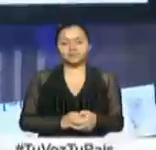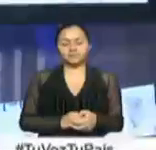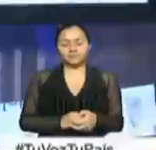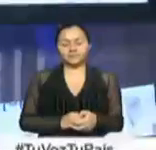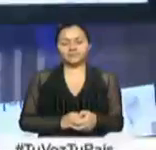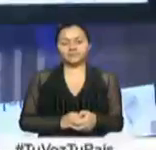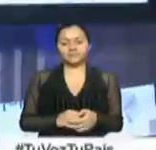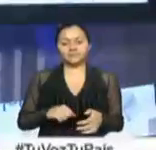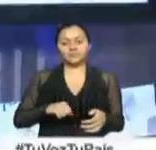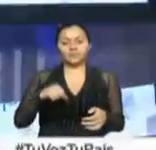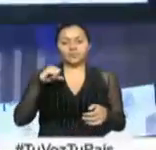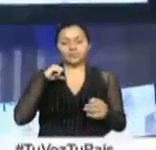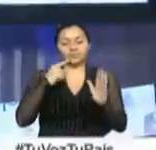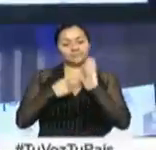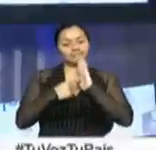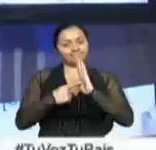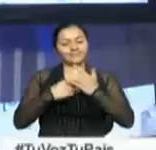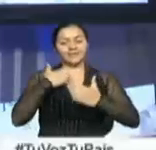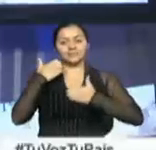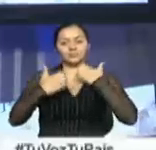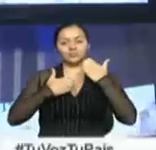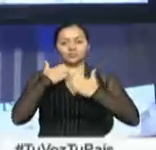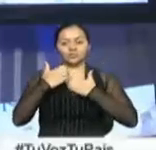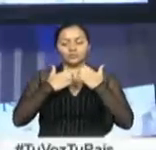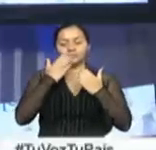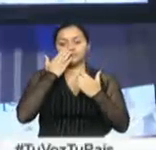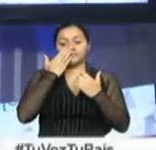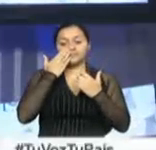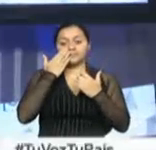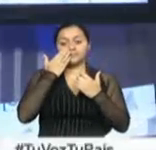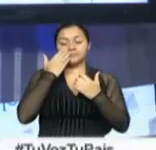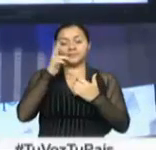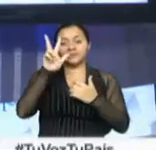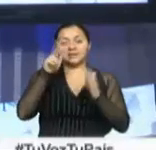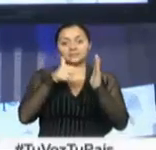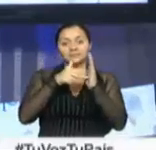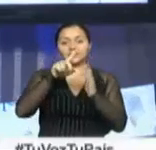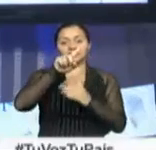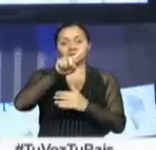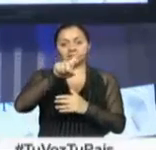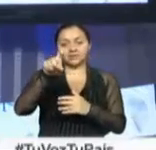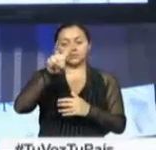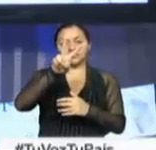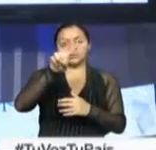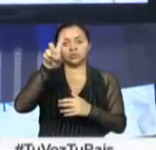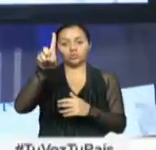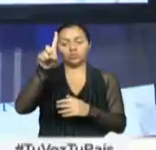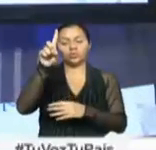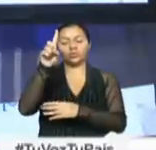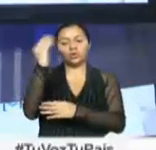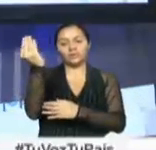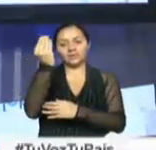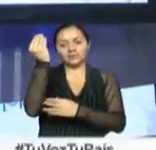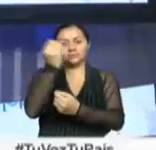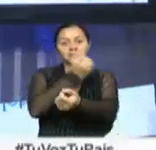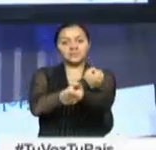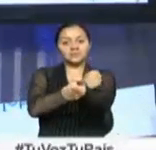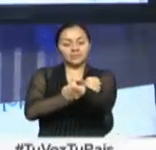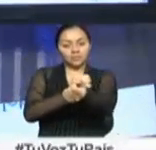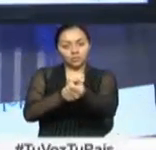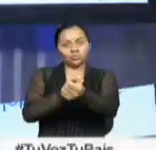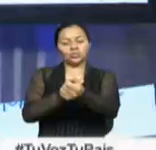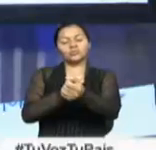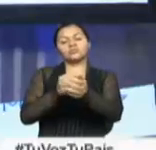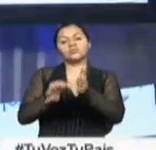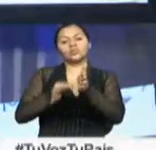Con orgullo, emoción y entusiasmo, 3.121 jóvenes y adultos de Guayaquil, San Borondón y Durán recibieron su certificado de